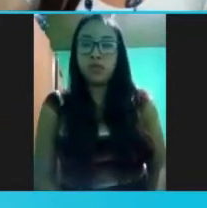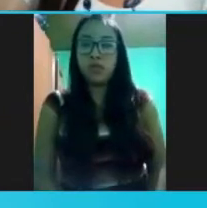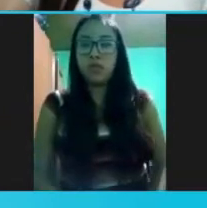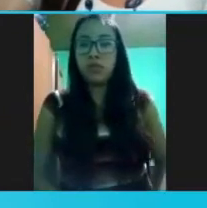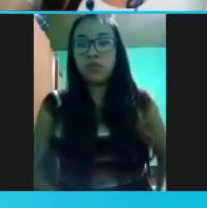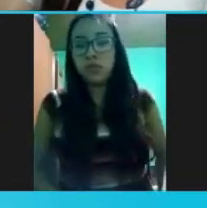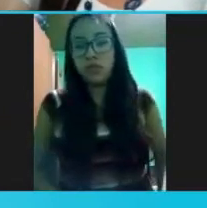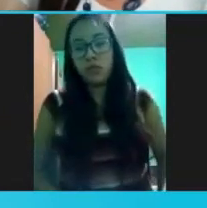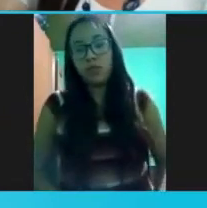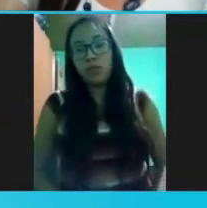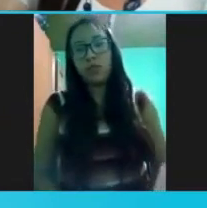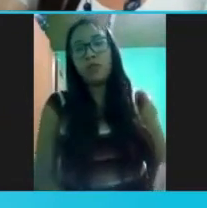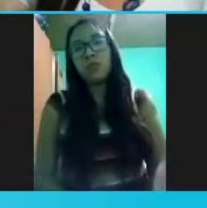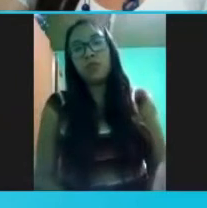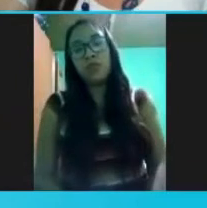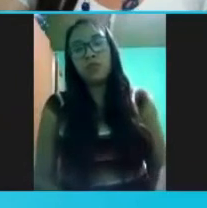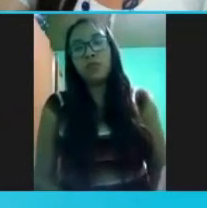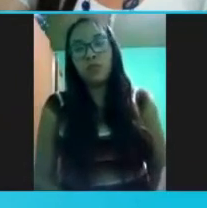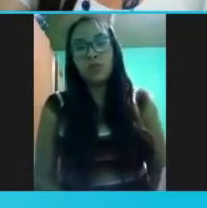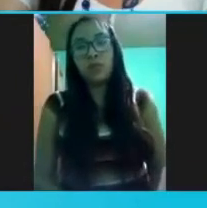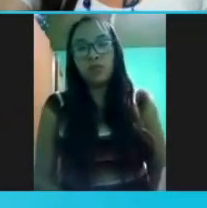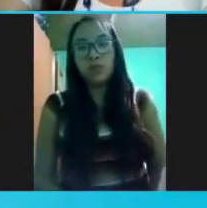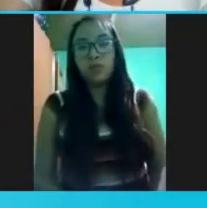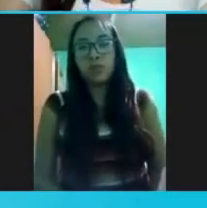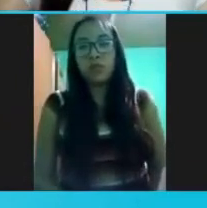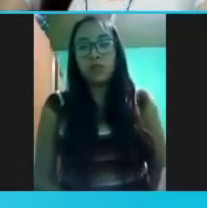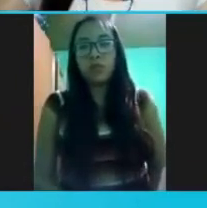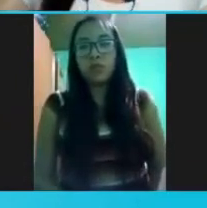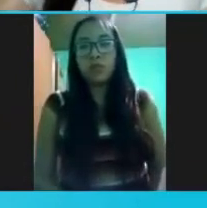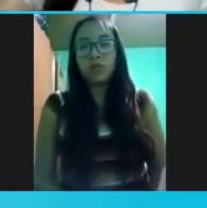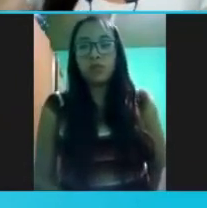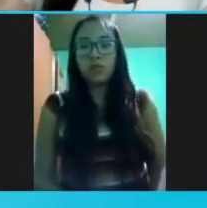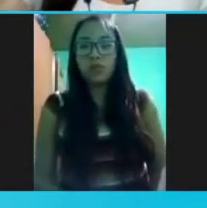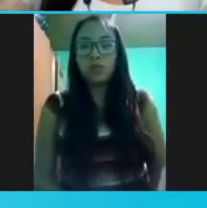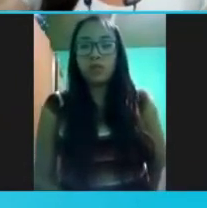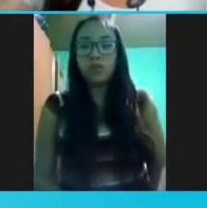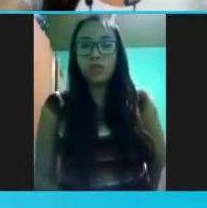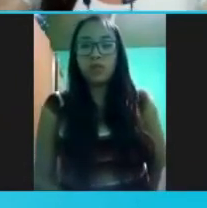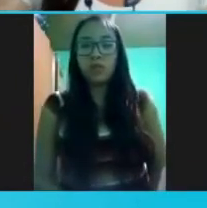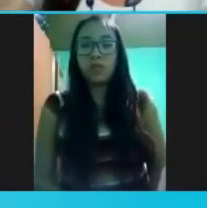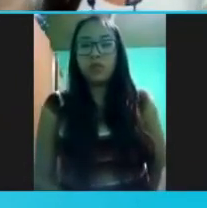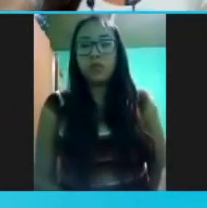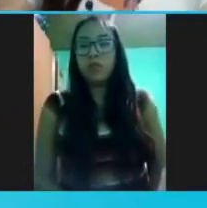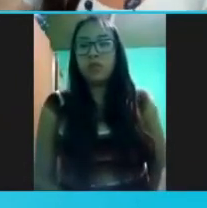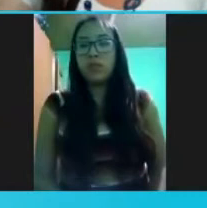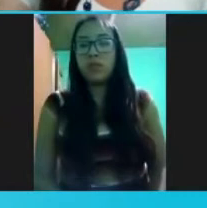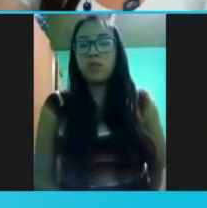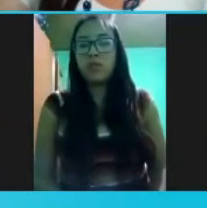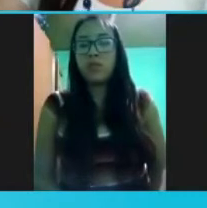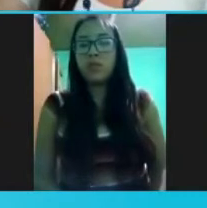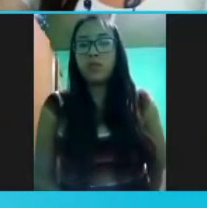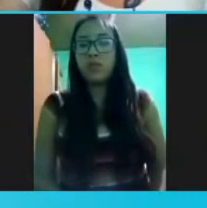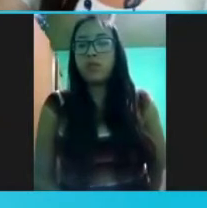del funcionamiento de estos subsistemas no existe una cobertura total, pero esto es, pues, como habíamos dicho, por la lejanía que